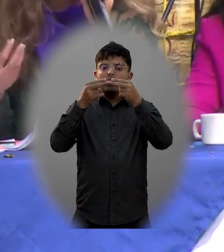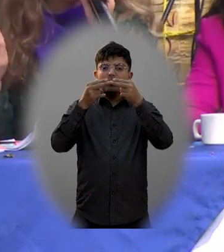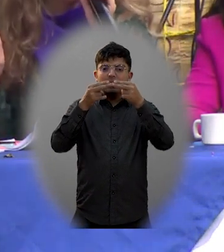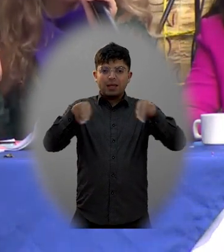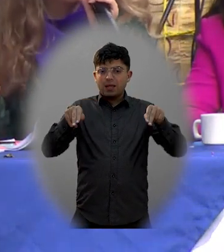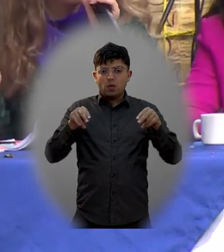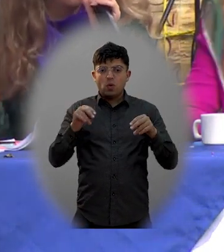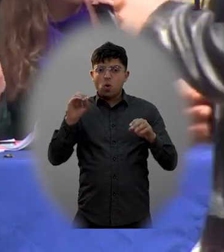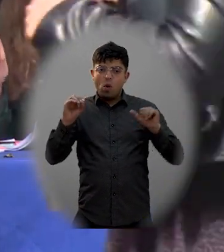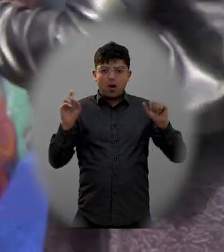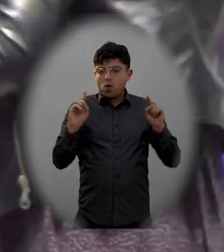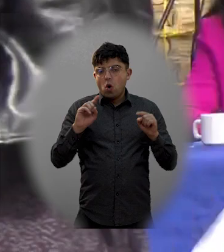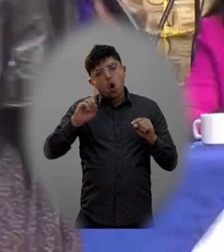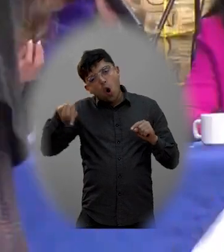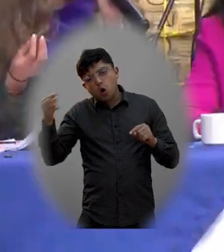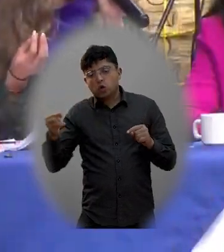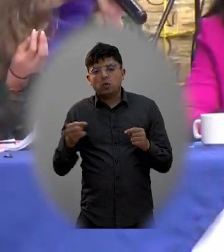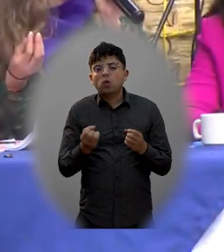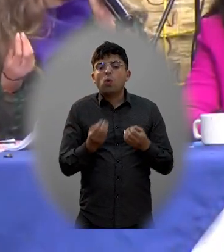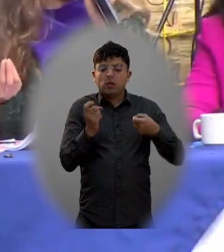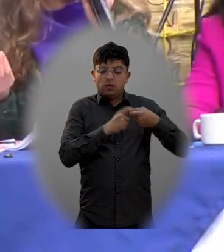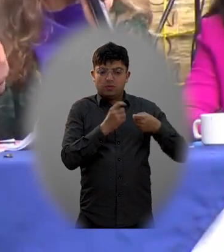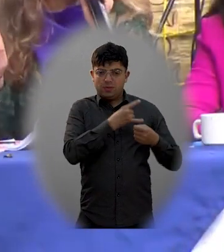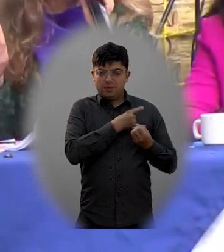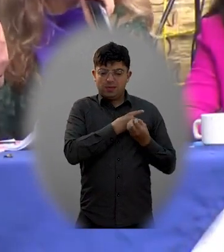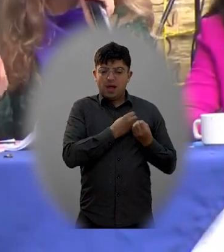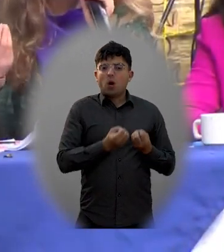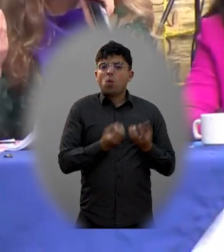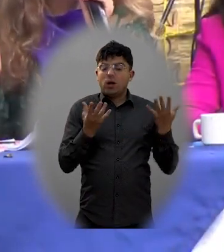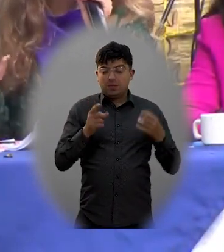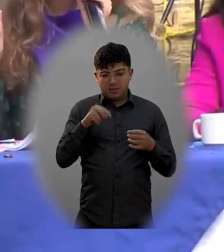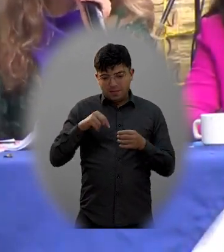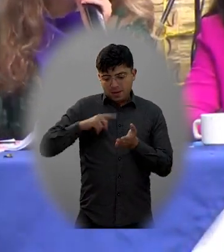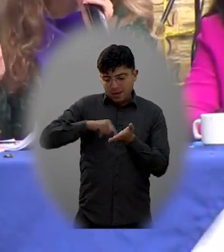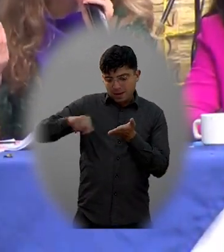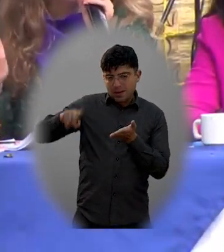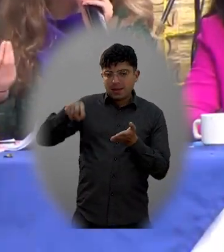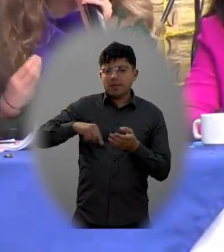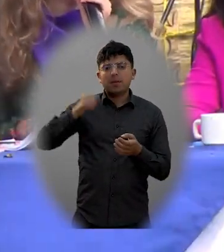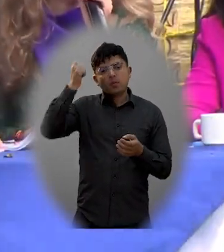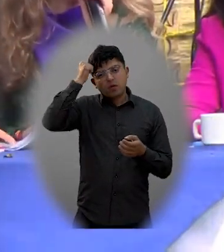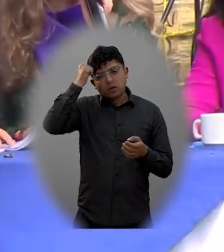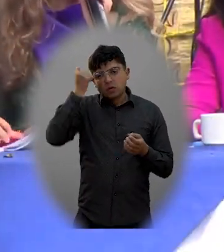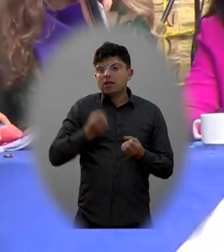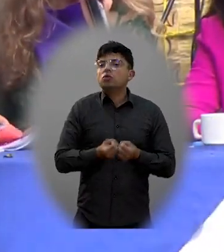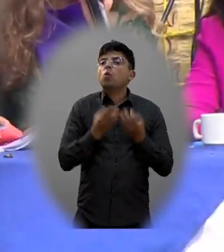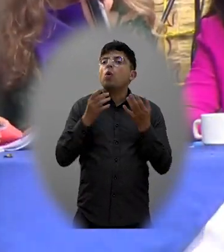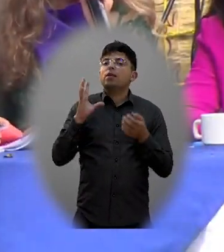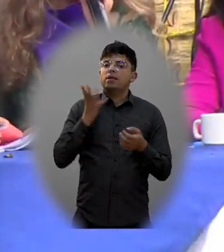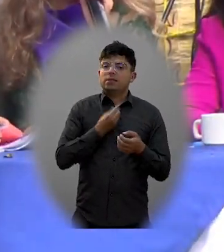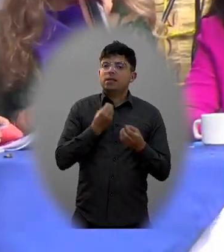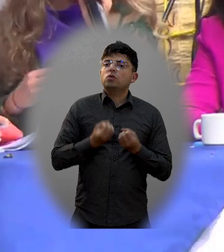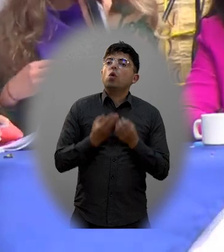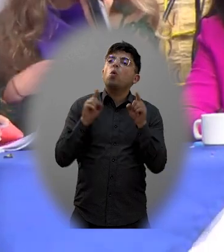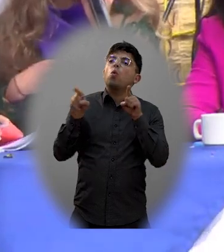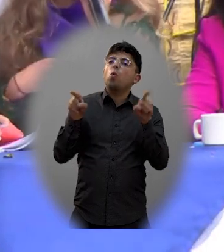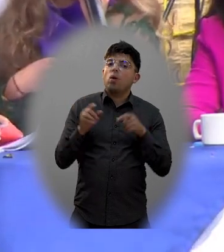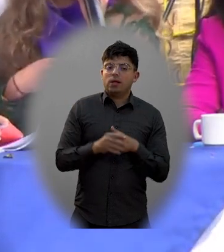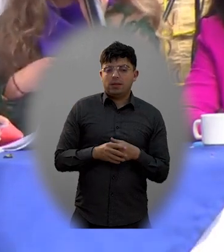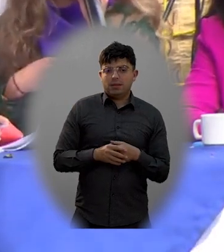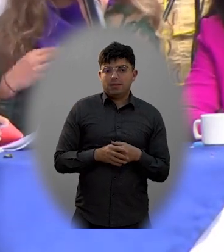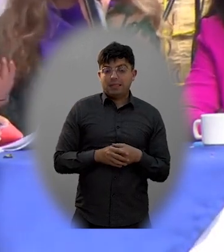Y en la contratación también, nuevamente lo que decía la profe Lanis, ¿cuántas profes trans hay? El hecho